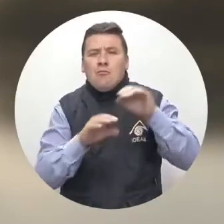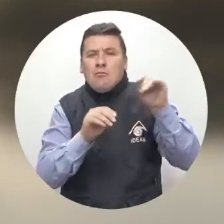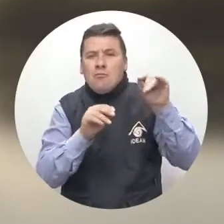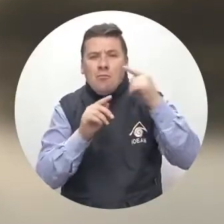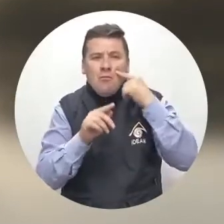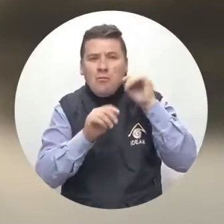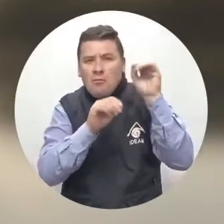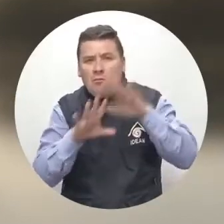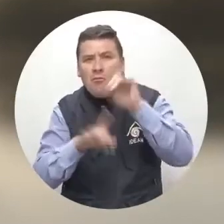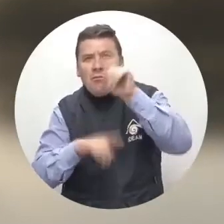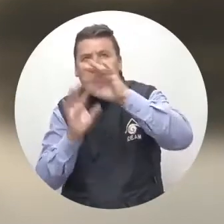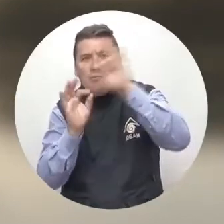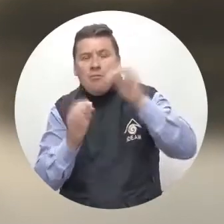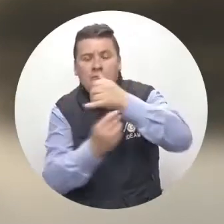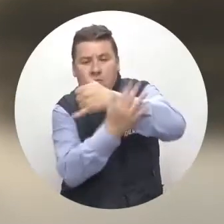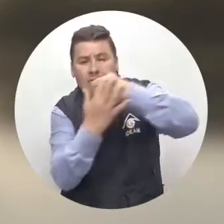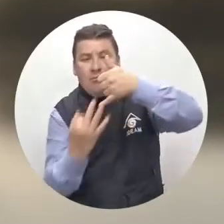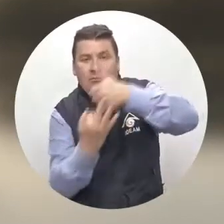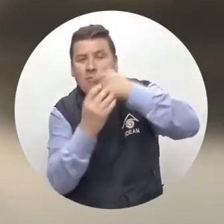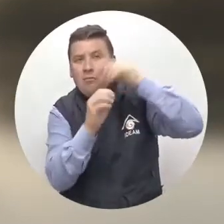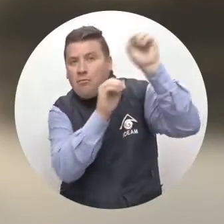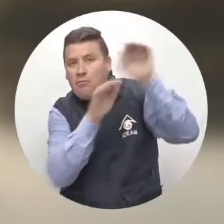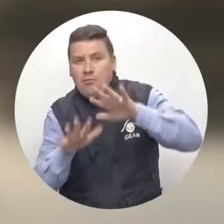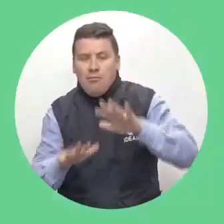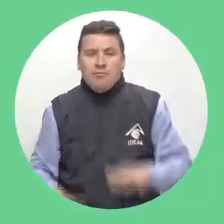deslizamientos de tierra en las regiones pacífica y andina.